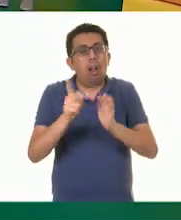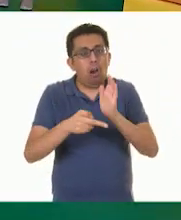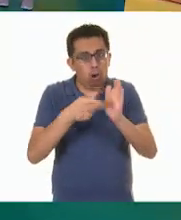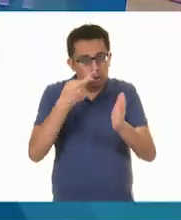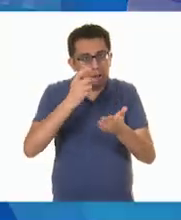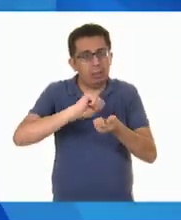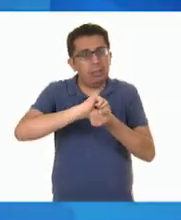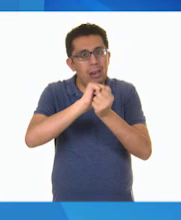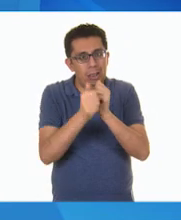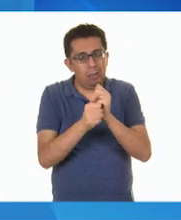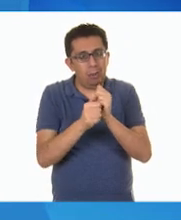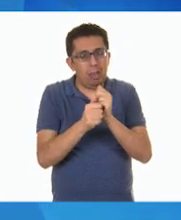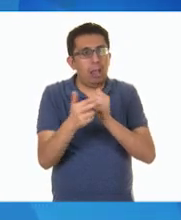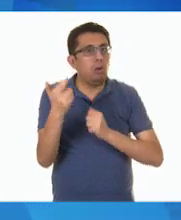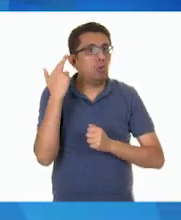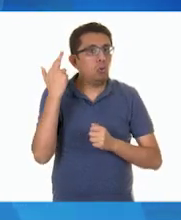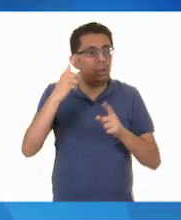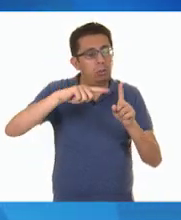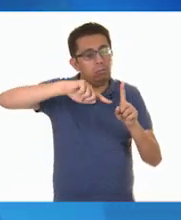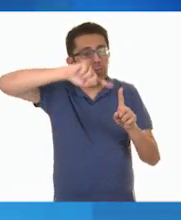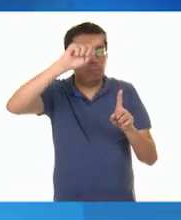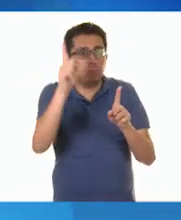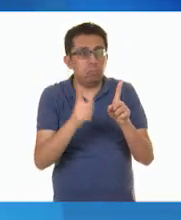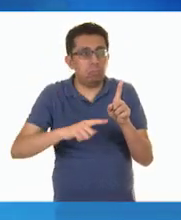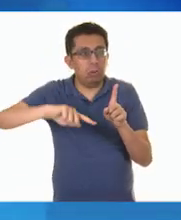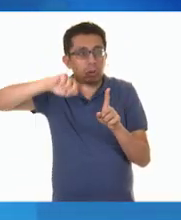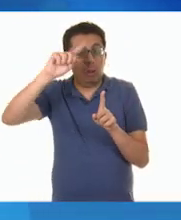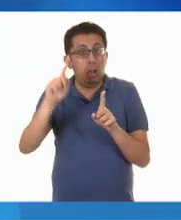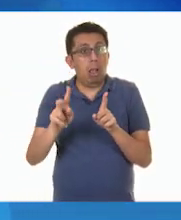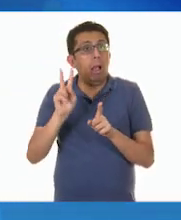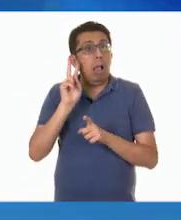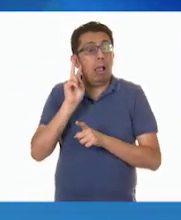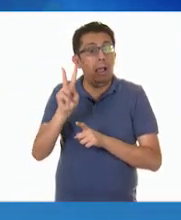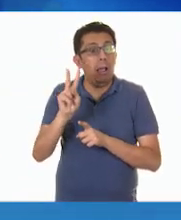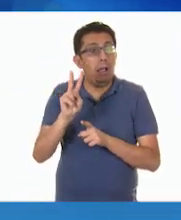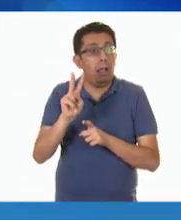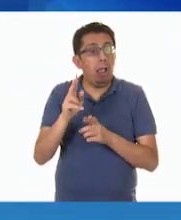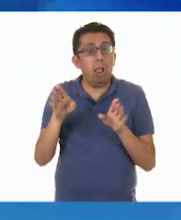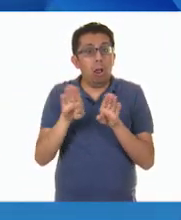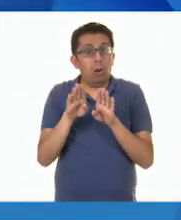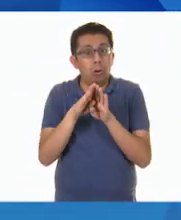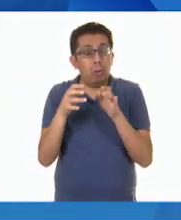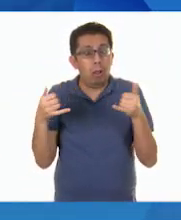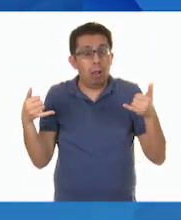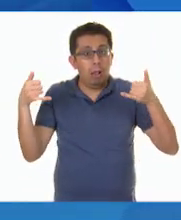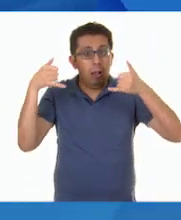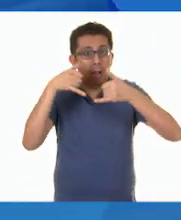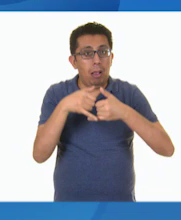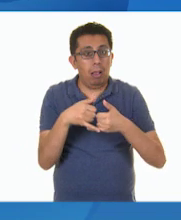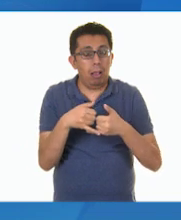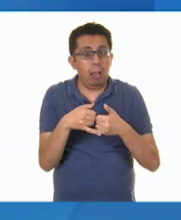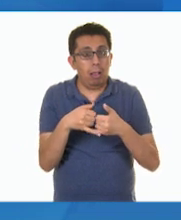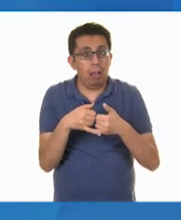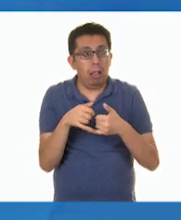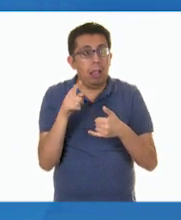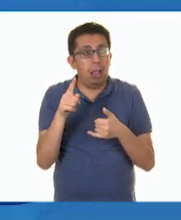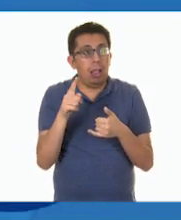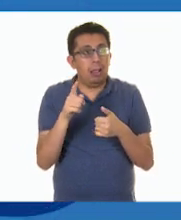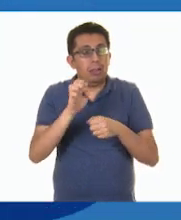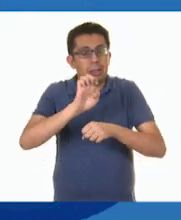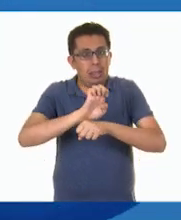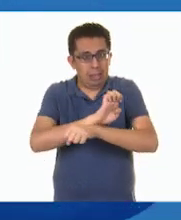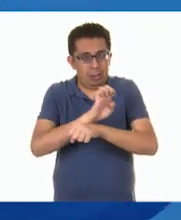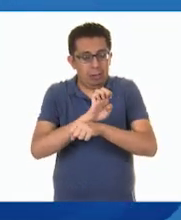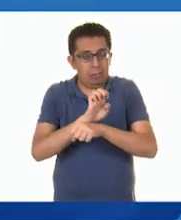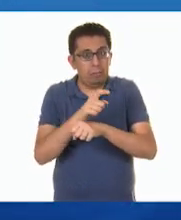aquí tenemos la imagen precisamente. ¿Y ya viste todo el viaje de una llamada telefónica? Aquí están las ondas eléctricas que nos dice el profe Ezequiel.